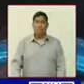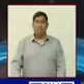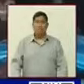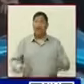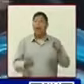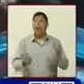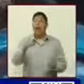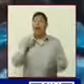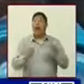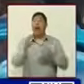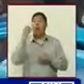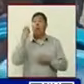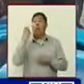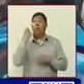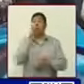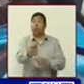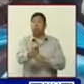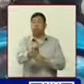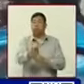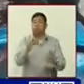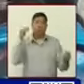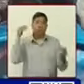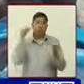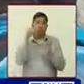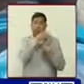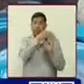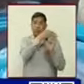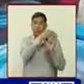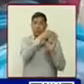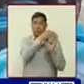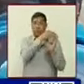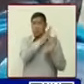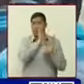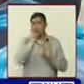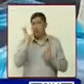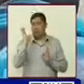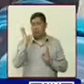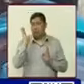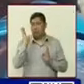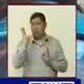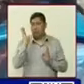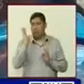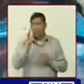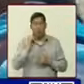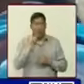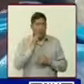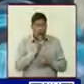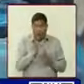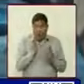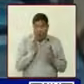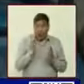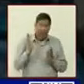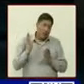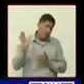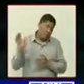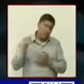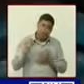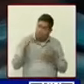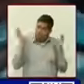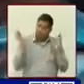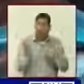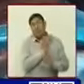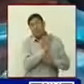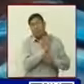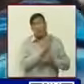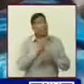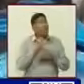El auto ha venido directo. Directo ha venido y se ha pasado. Pues, la señorita le ha limpiado, le ha botado a la señorita. Es